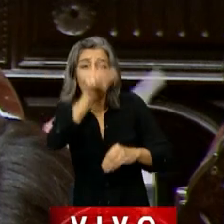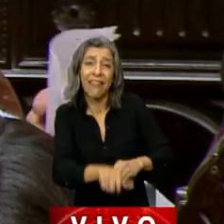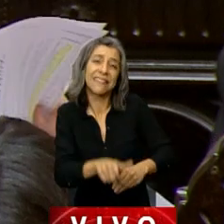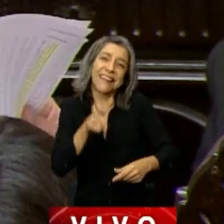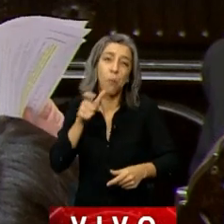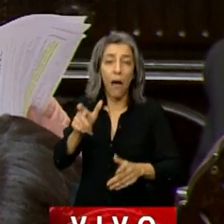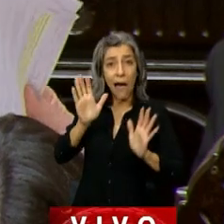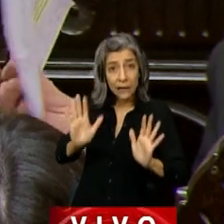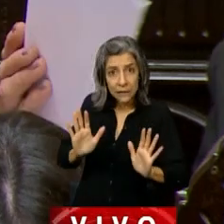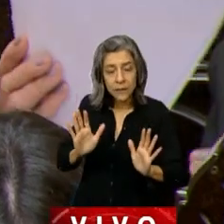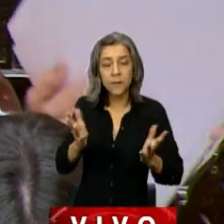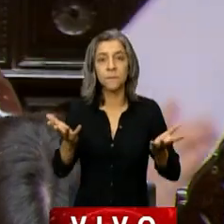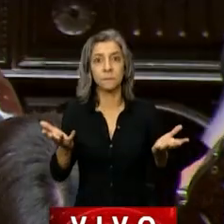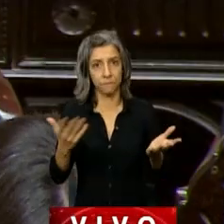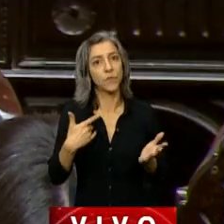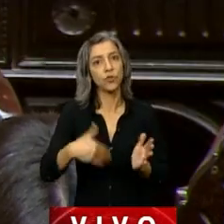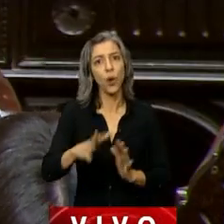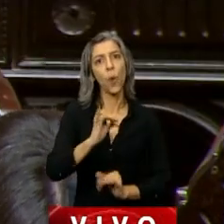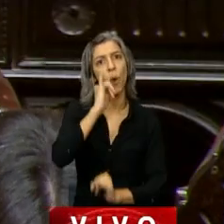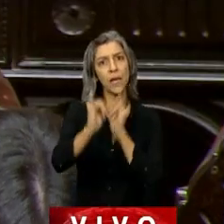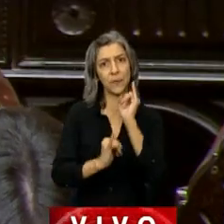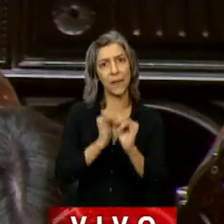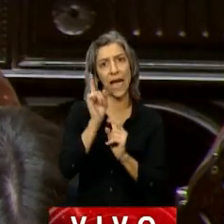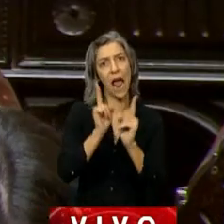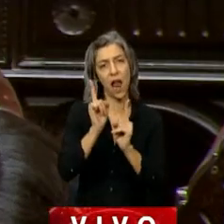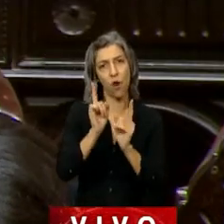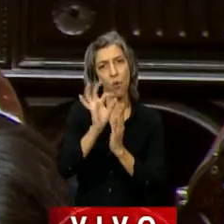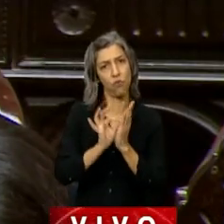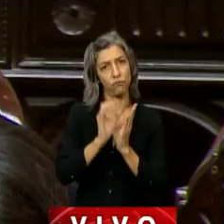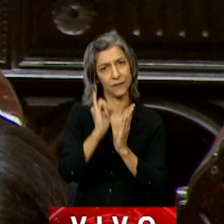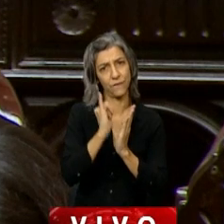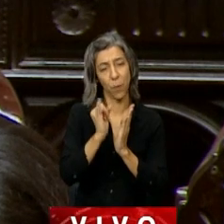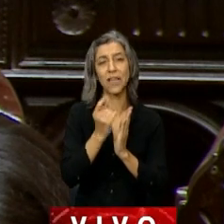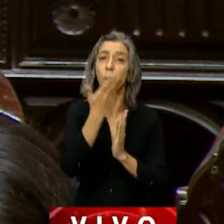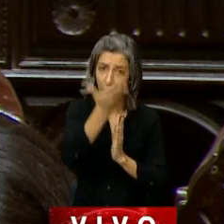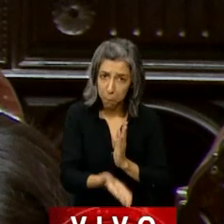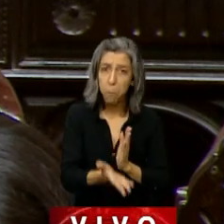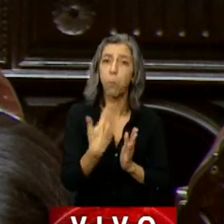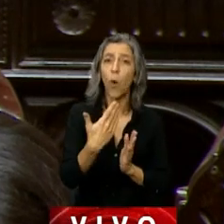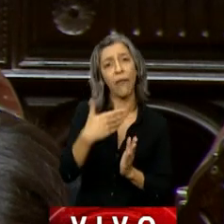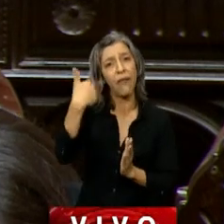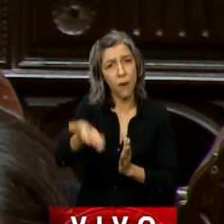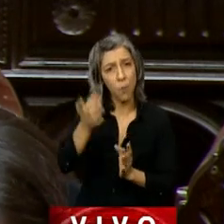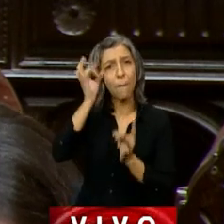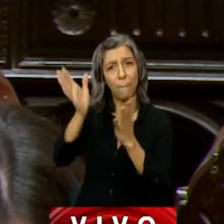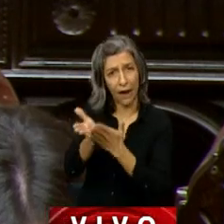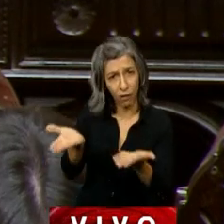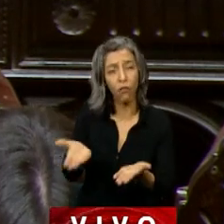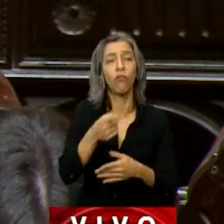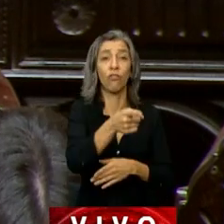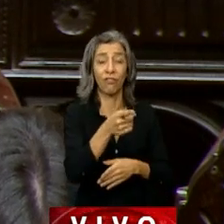Y les voy a dar algunos datos para que la portavoz se entere y pueda pedir disculpas. La canasta